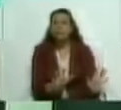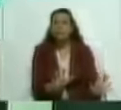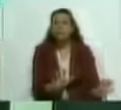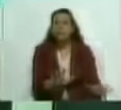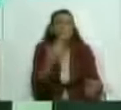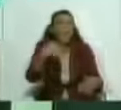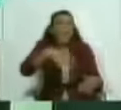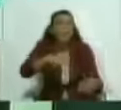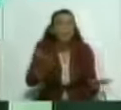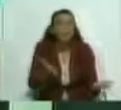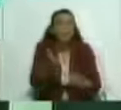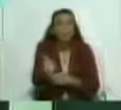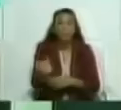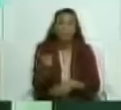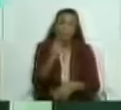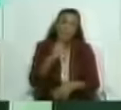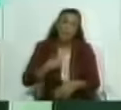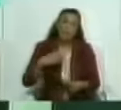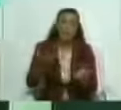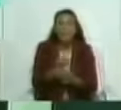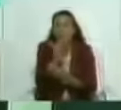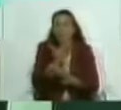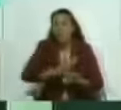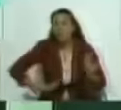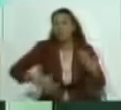¿para dónde vamos? Y él me respondía, para Miraflores.